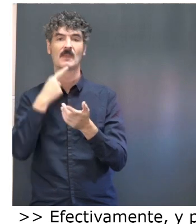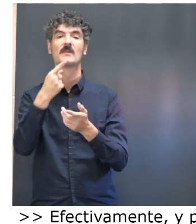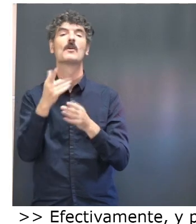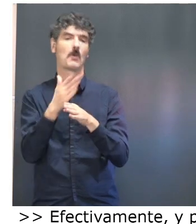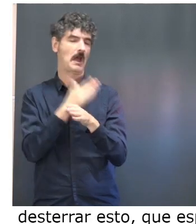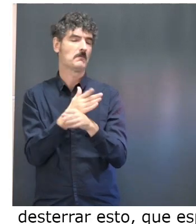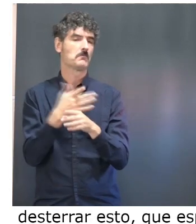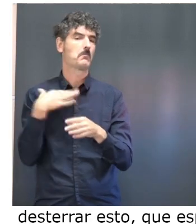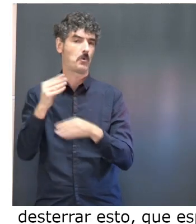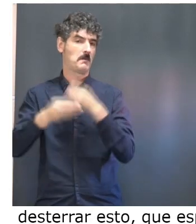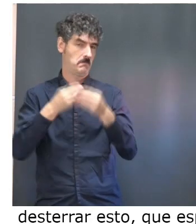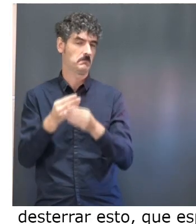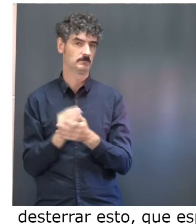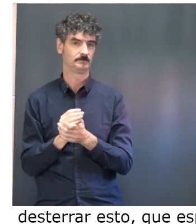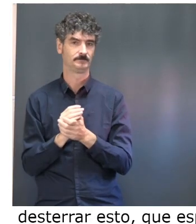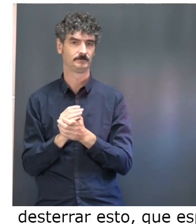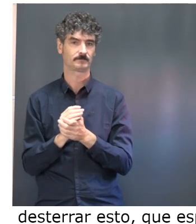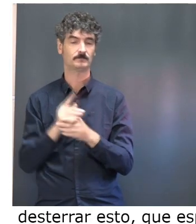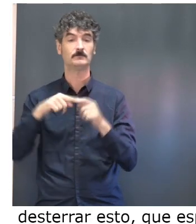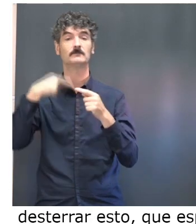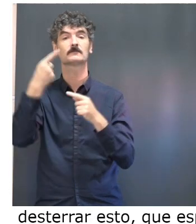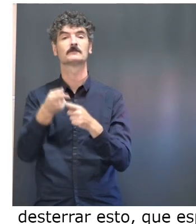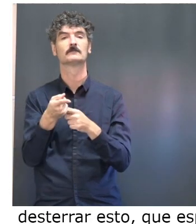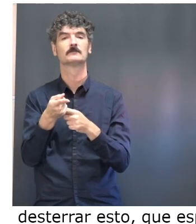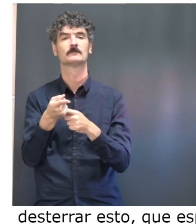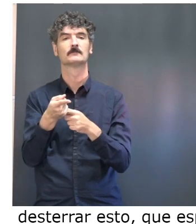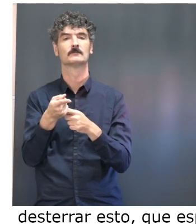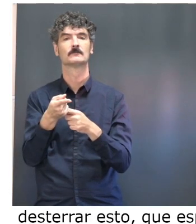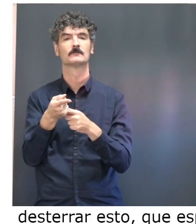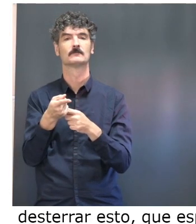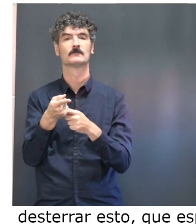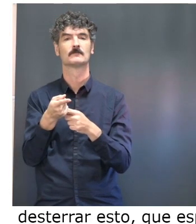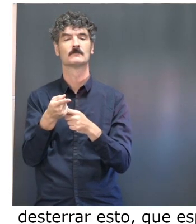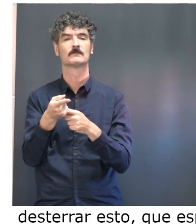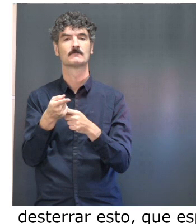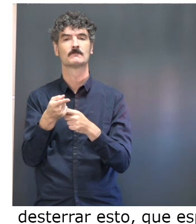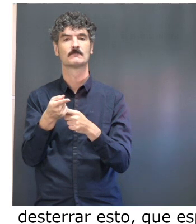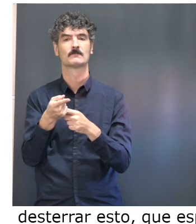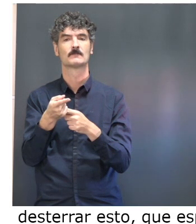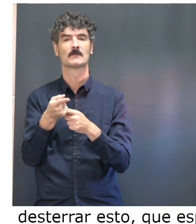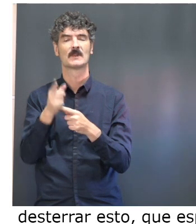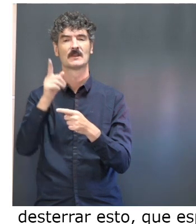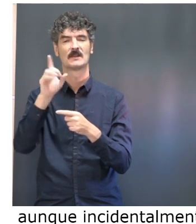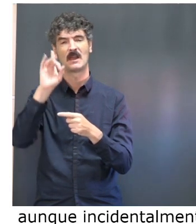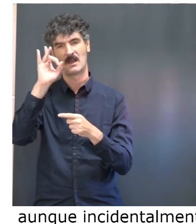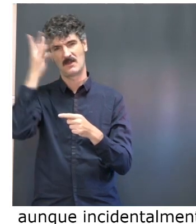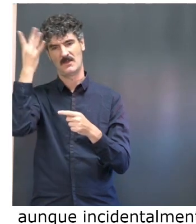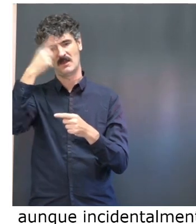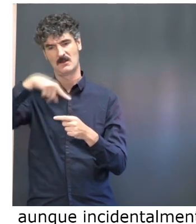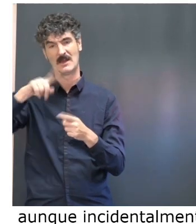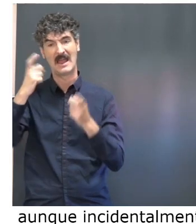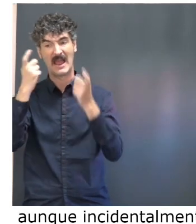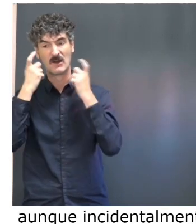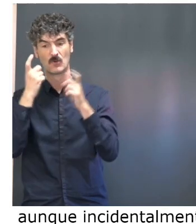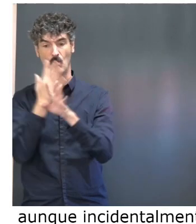ocurran. Y luego, pues, tampoco hay que partir de la idea de que un alumno que